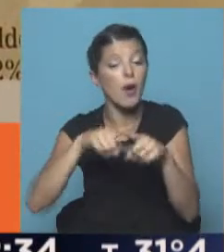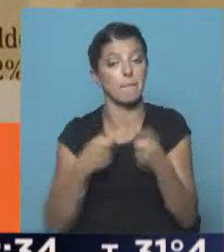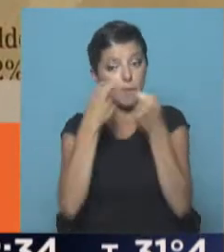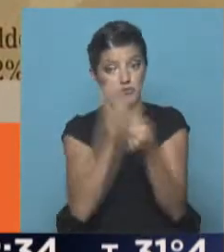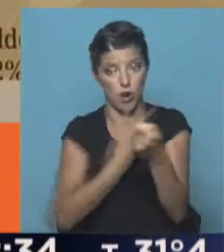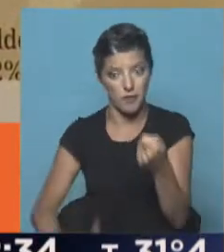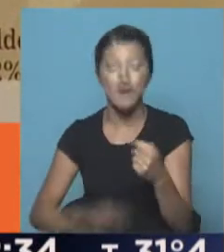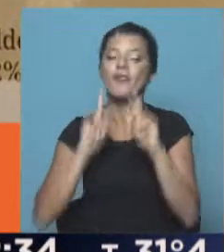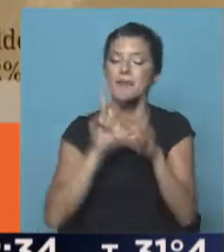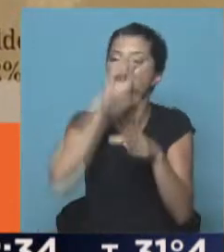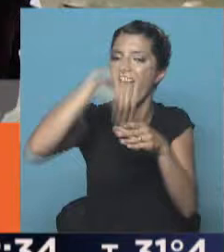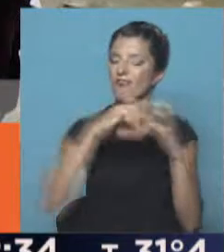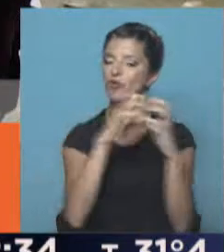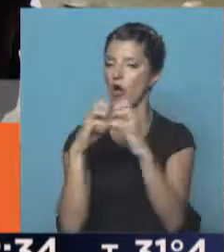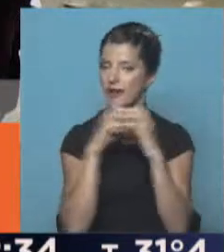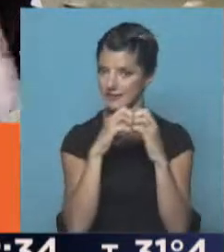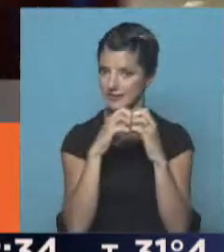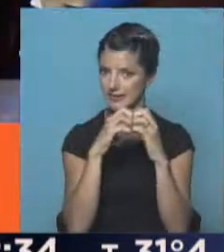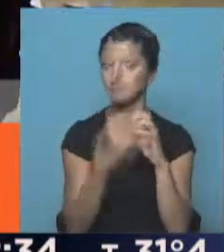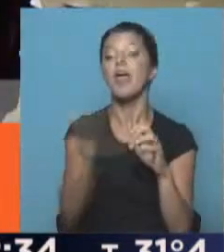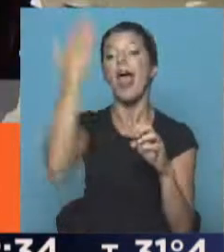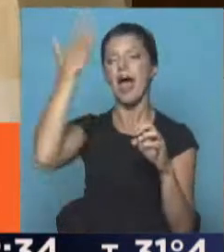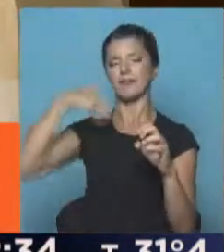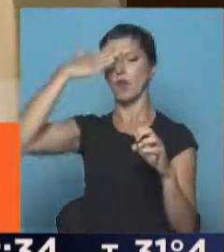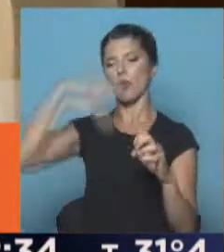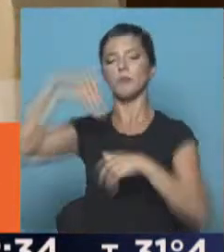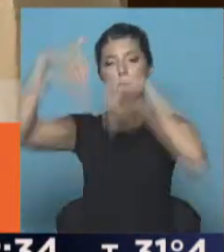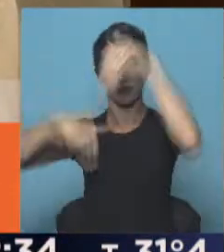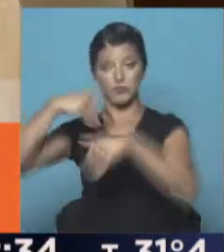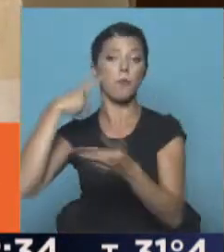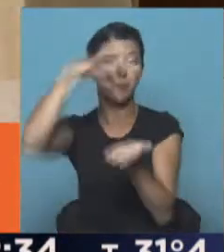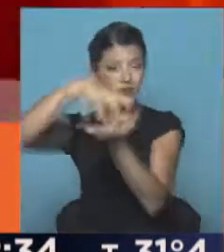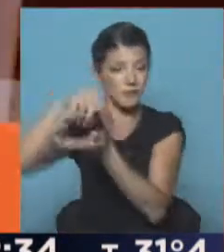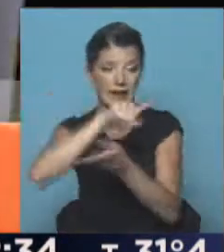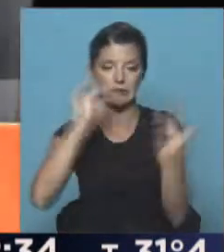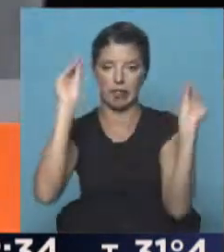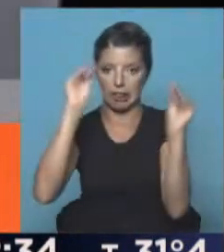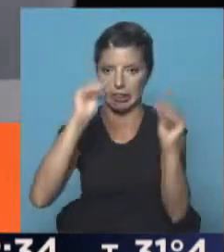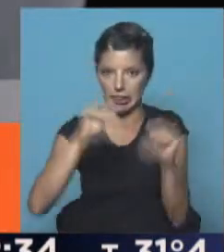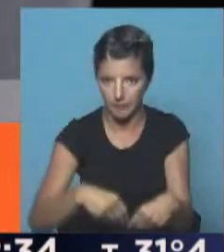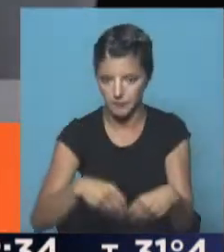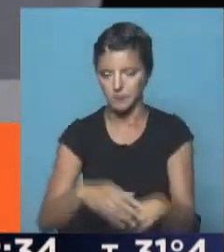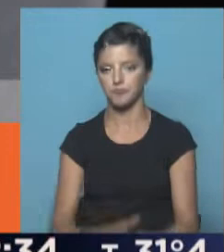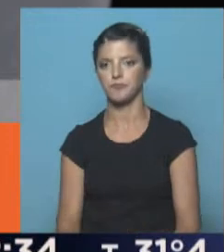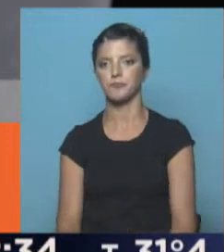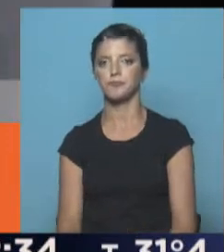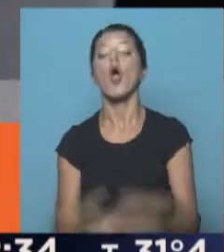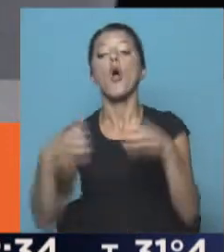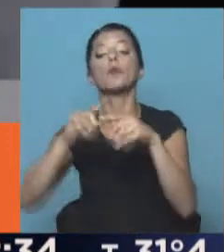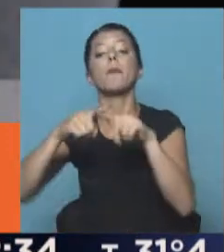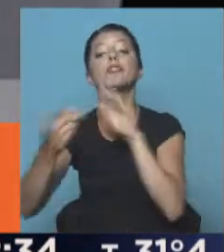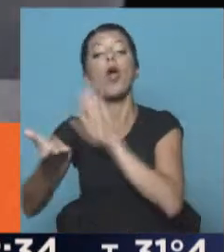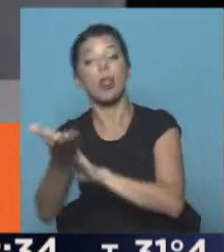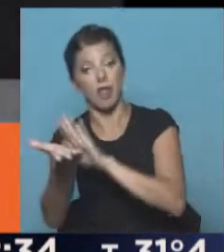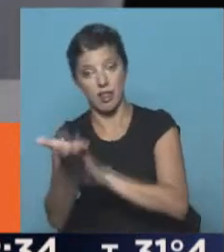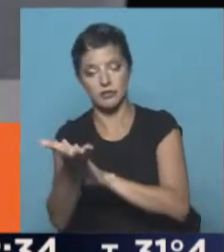que se profundizó luego de la derrota en las pasadas elecciones municipales la oposición de derechas chilenas esto